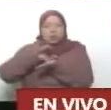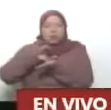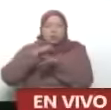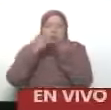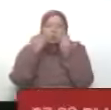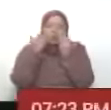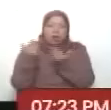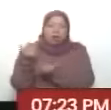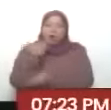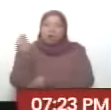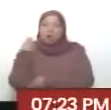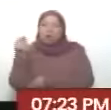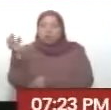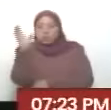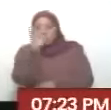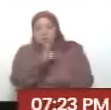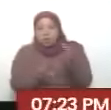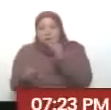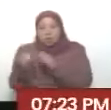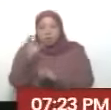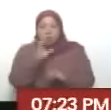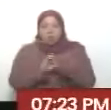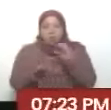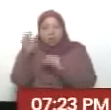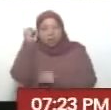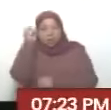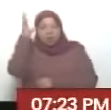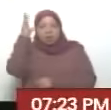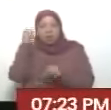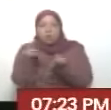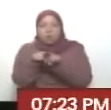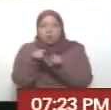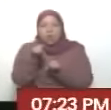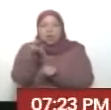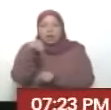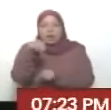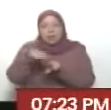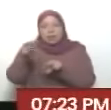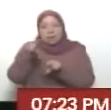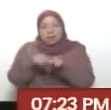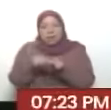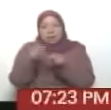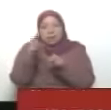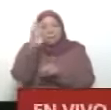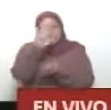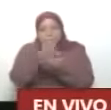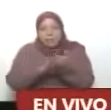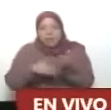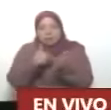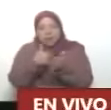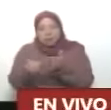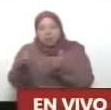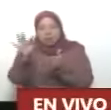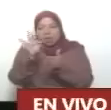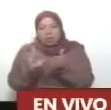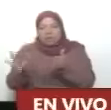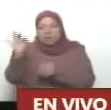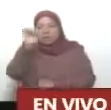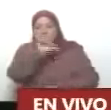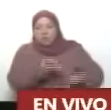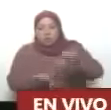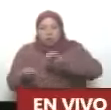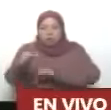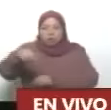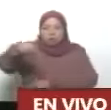Recibir de la juventud científica, de los genios también, igual que Matías, pero en la matemática, en la física, en la robótica, en